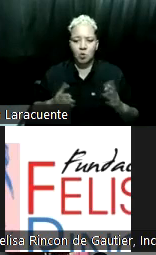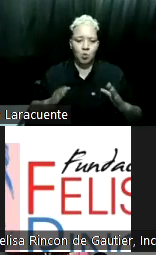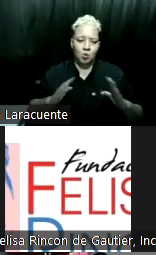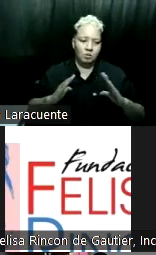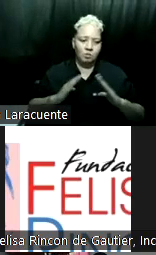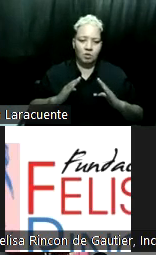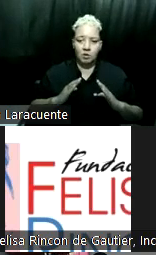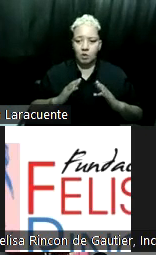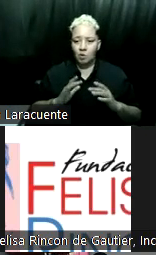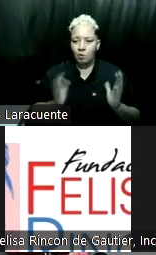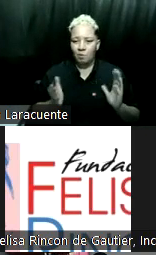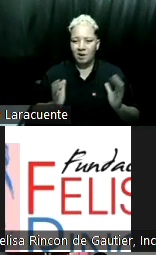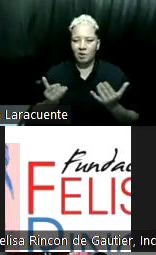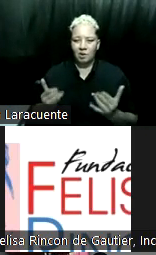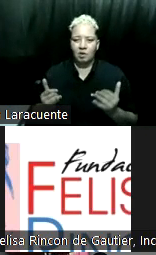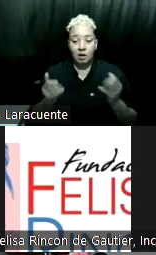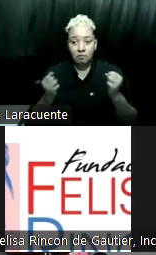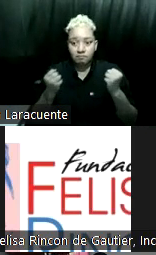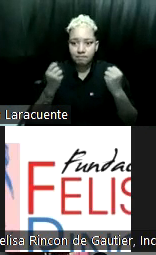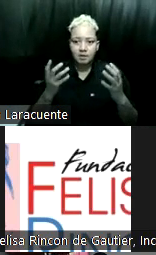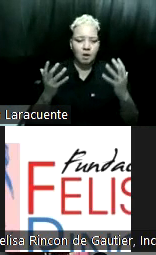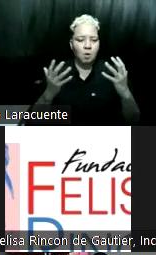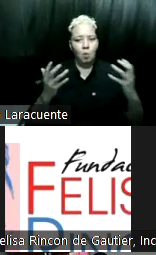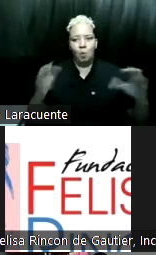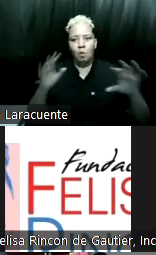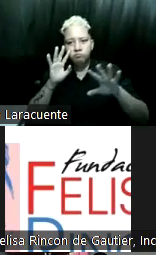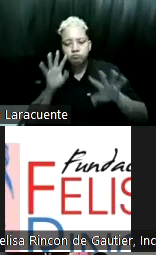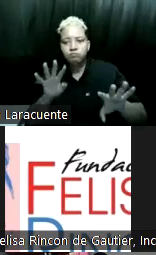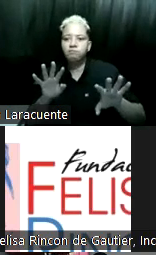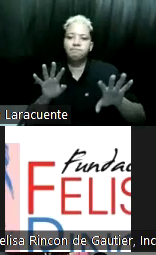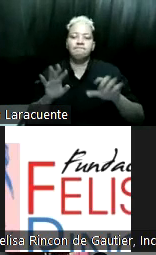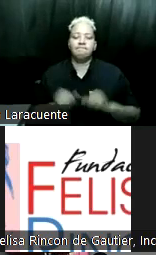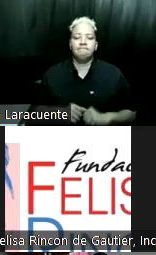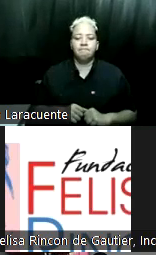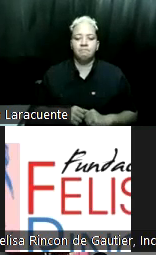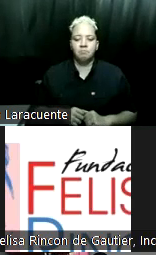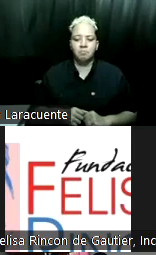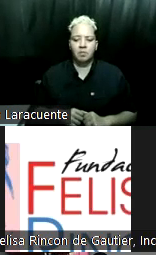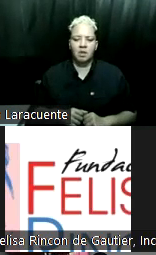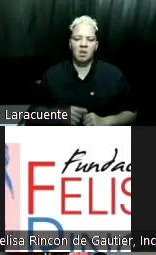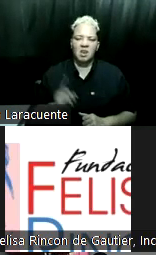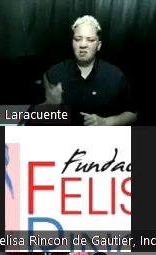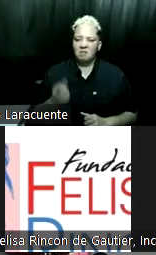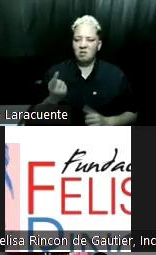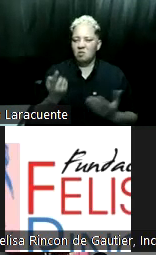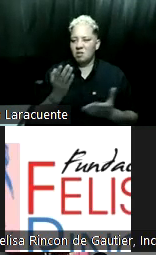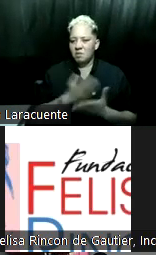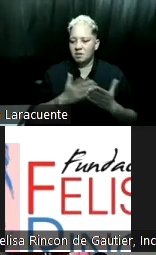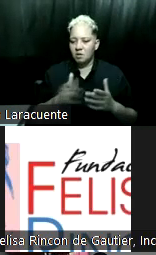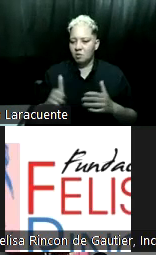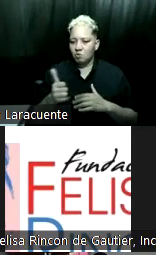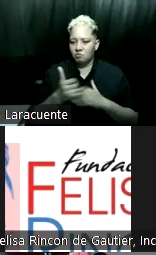como lo es hoy, tan masificado, tan visto, sino que pues, era algo que ocurría en otro